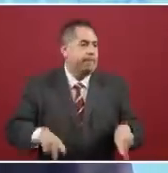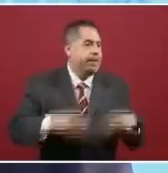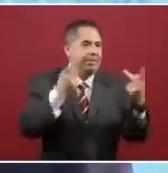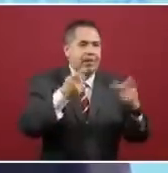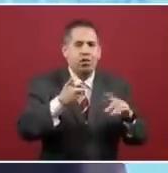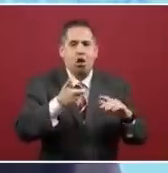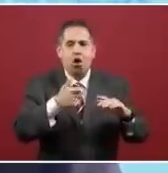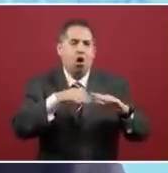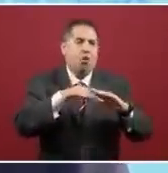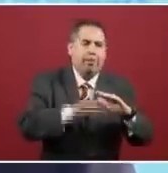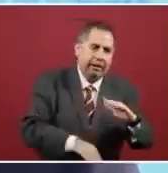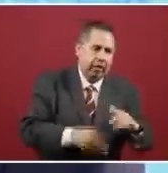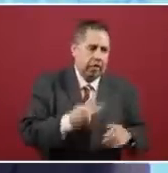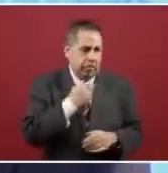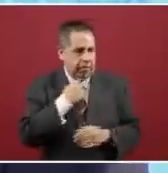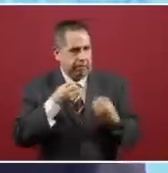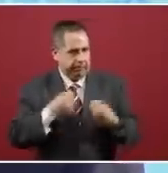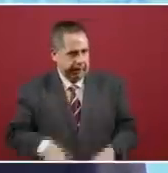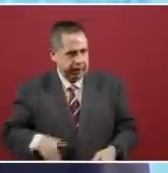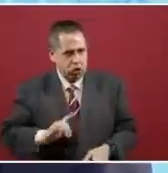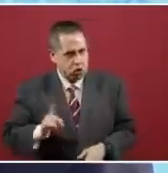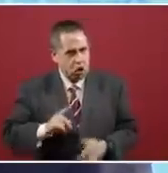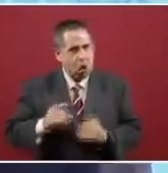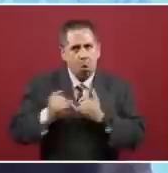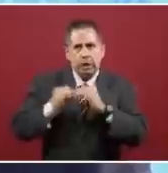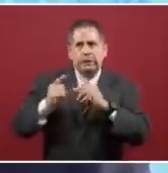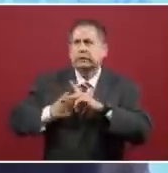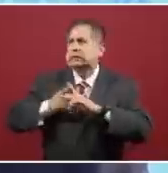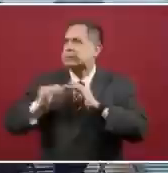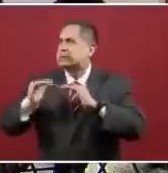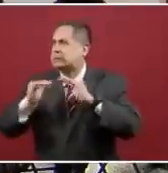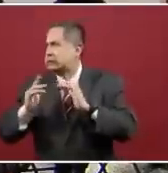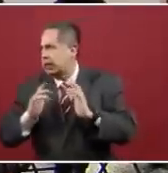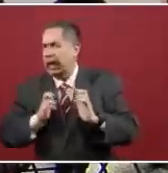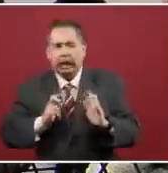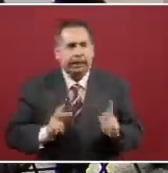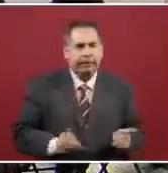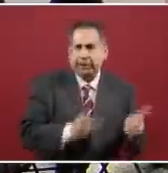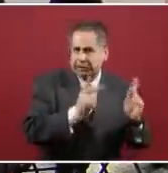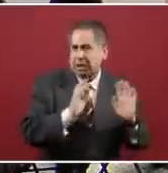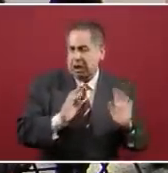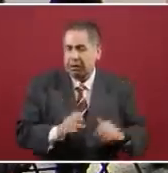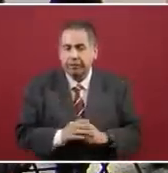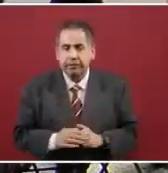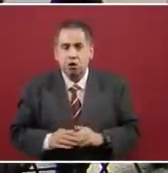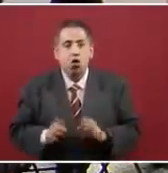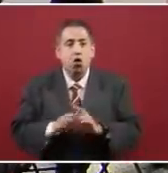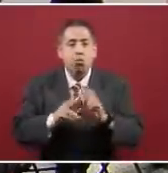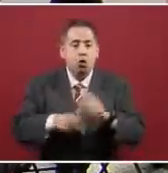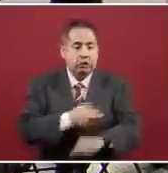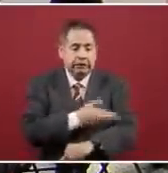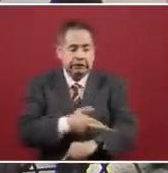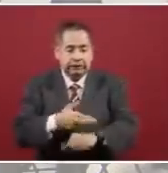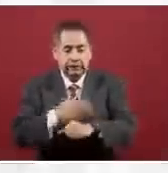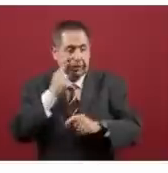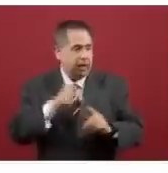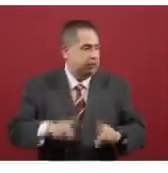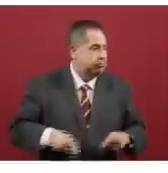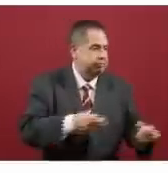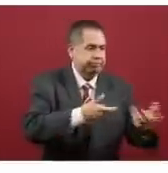no va en detrimento del patrimonio del gobierno federal y de la nación, vamos a determinar el mecanismo ideal para la